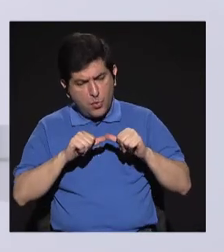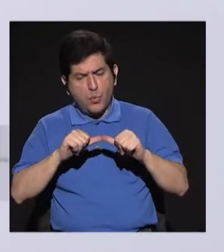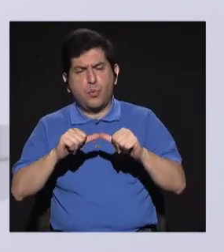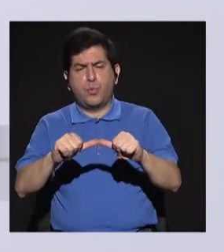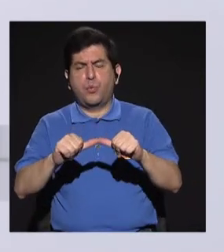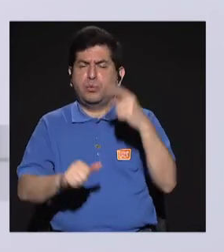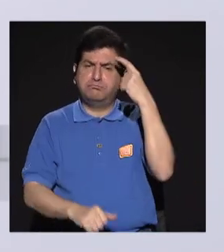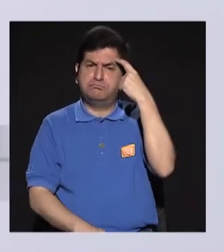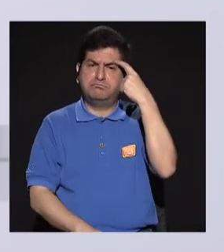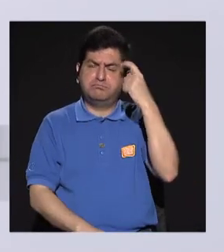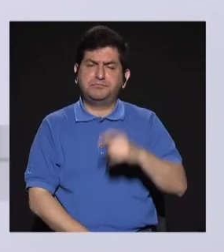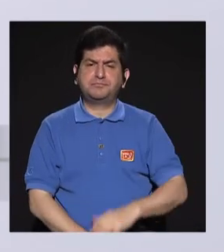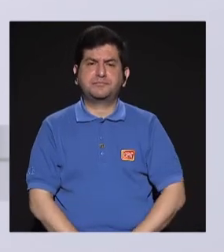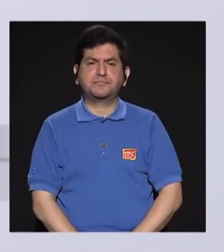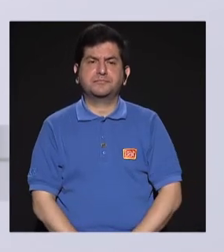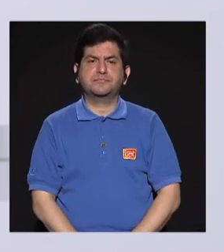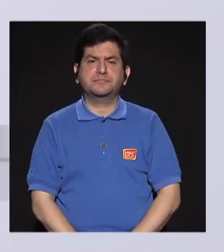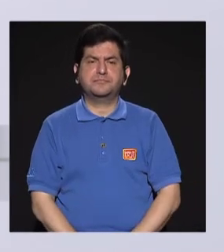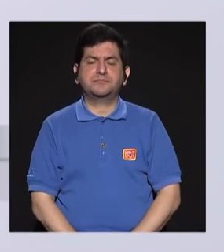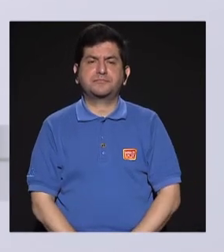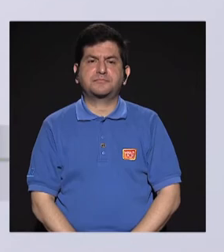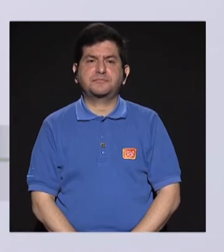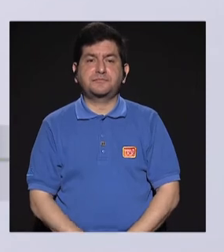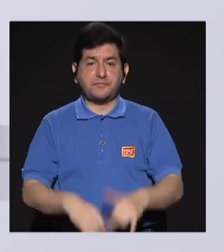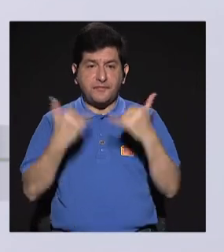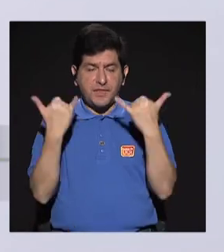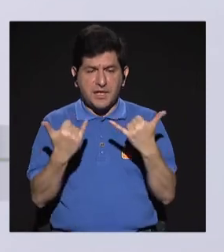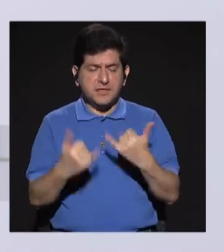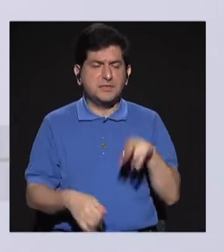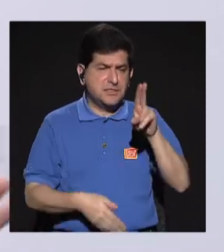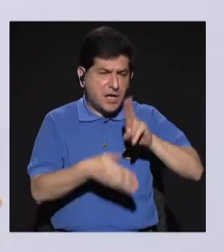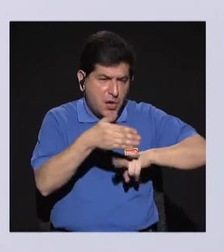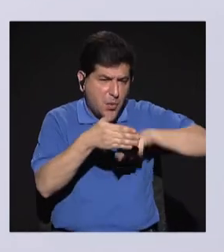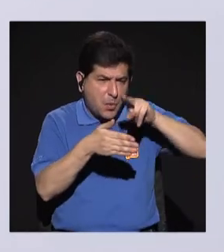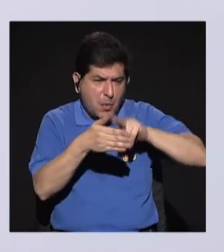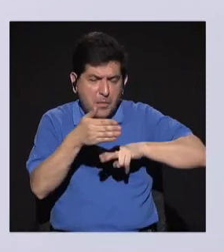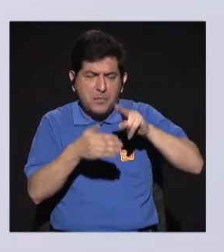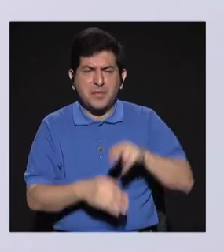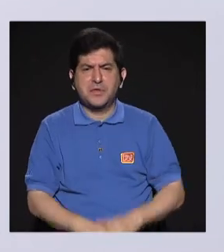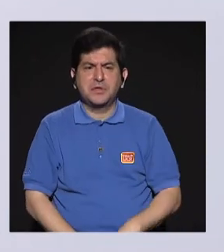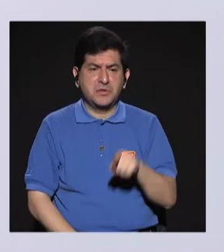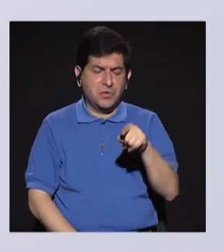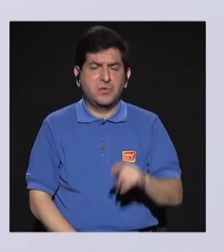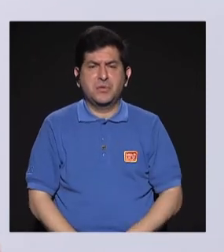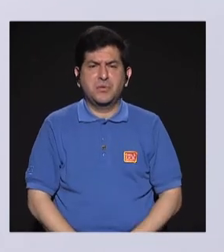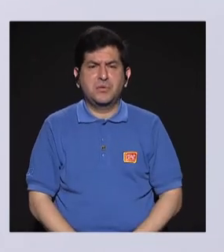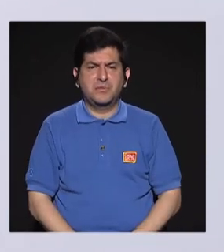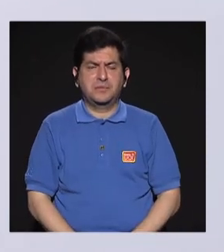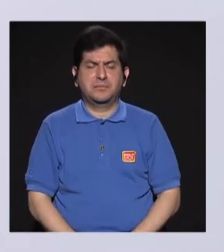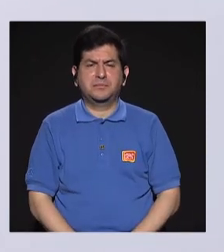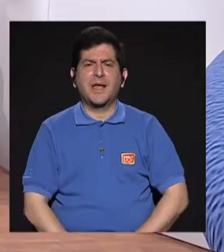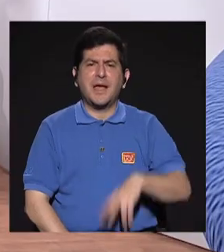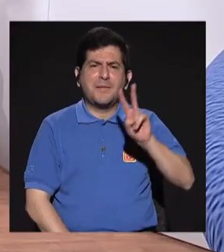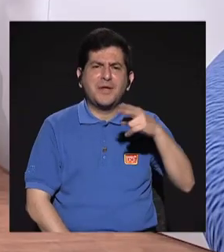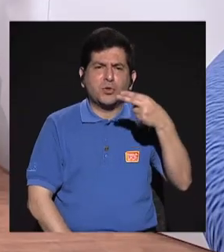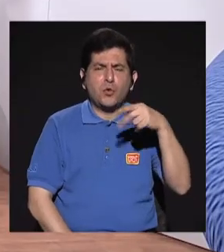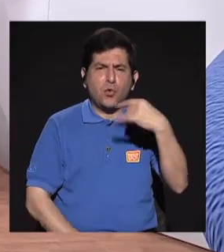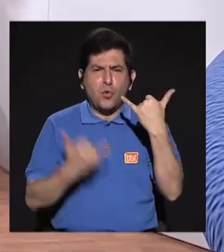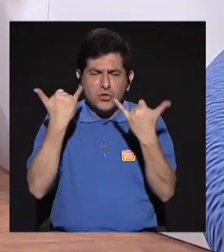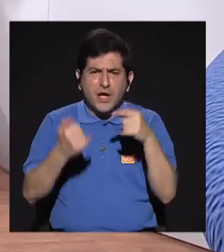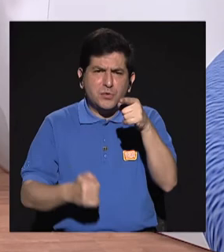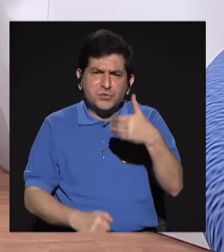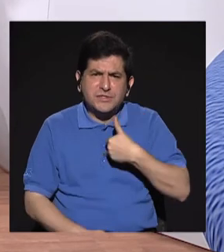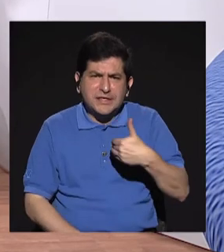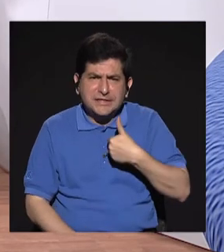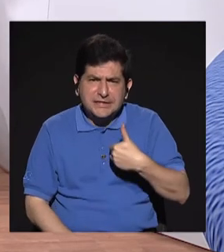duradera digámoslo así porque ya con la pintura y son pinturas sintéticas entre otros víctor hugo